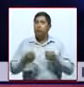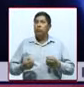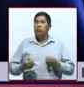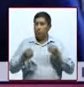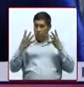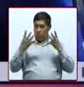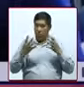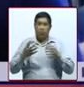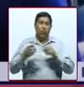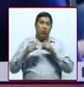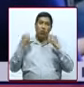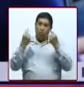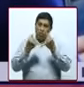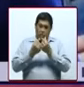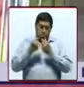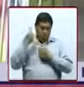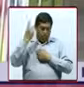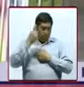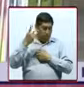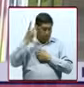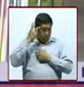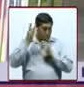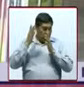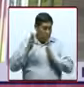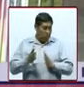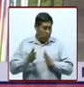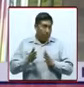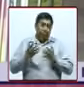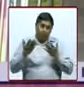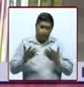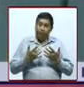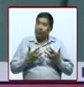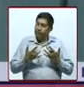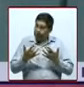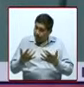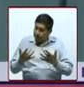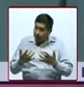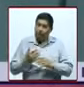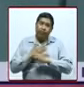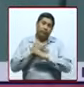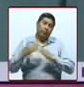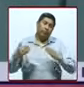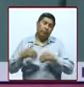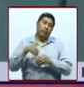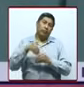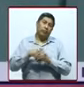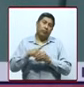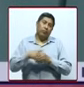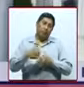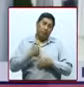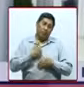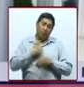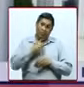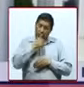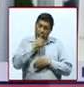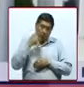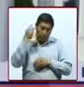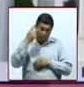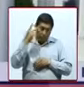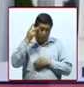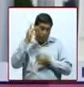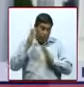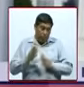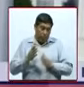muchos de las fuerzas políticas, si hay esa predisposición para anular las elecciones primarias, vayamos